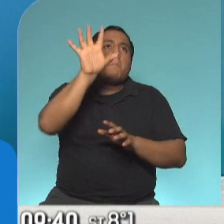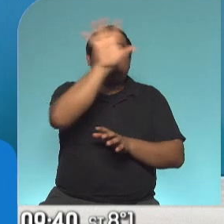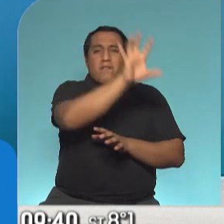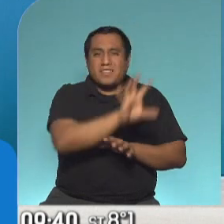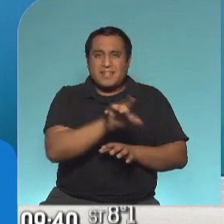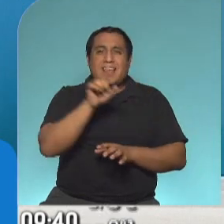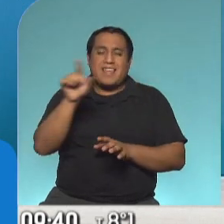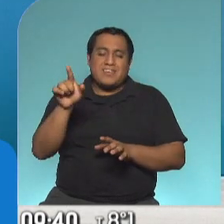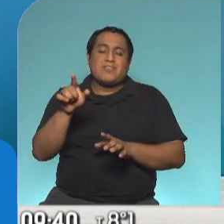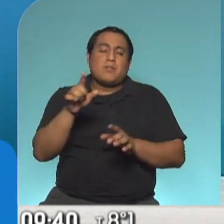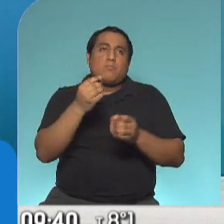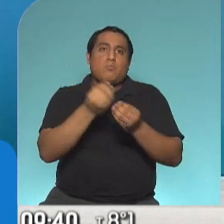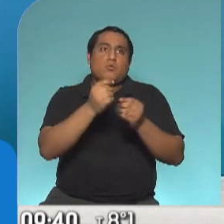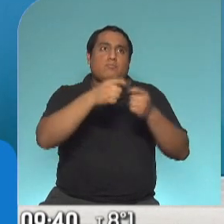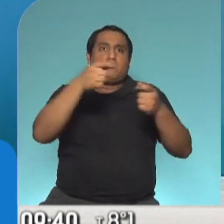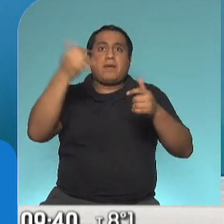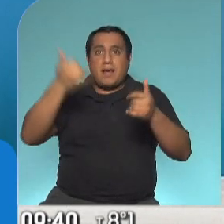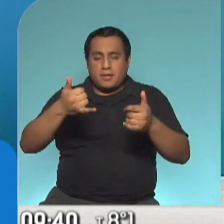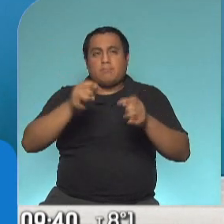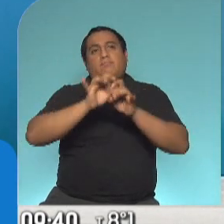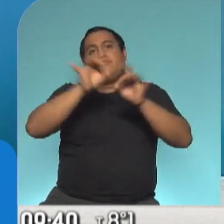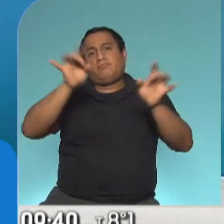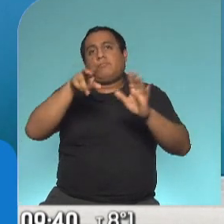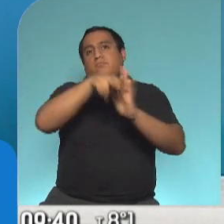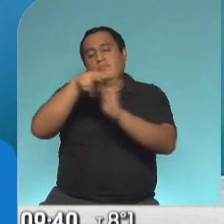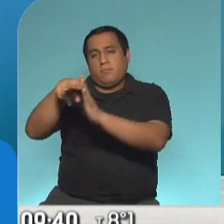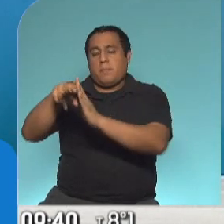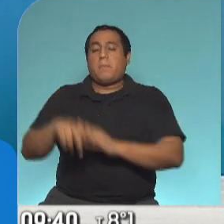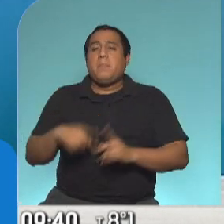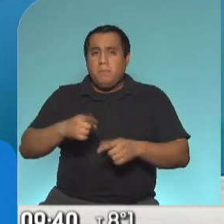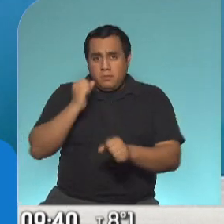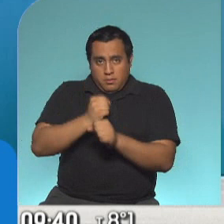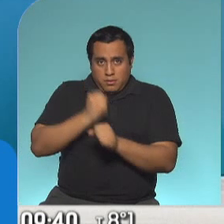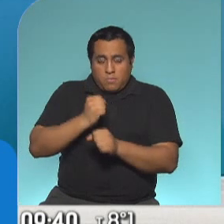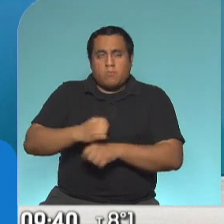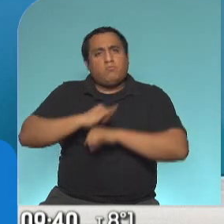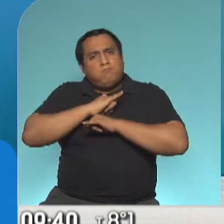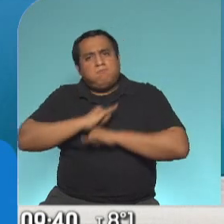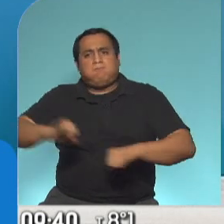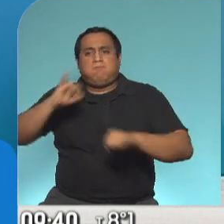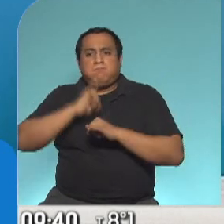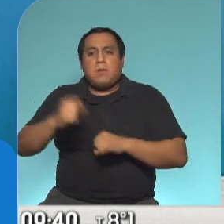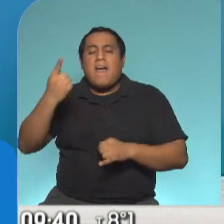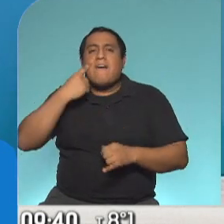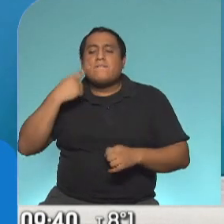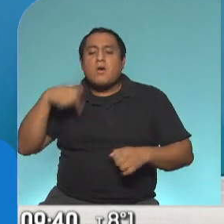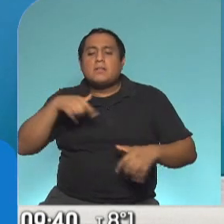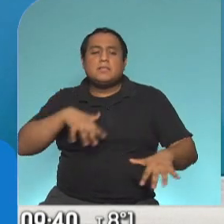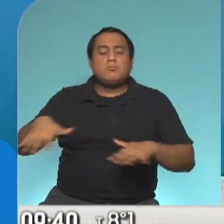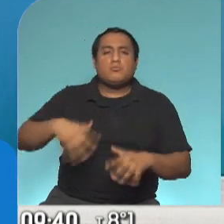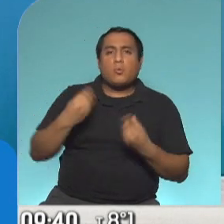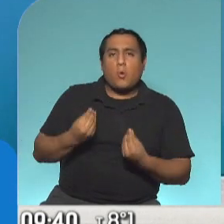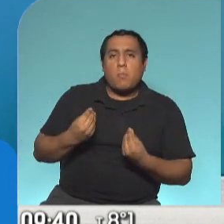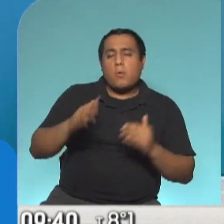tienen más casos trabajando fuertemente con los mensajes con analizar la situación esta